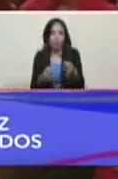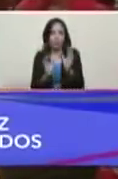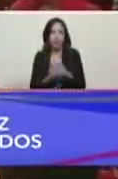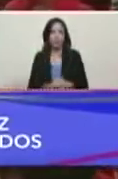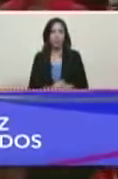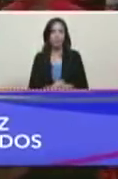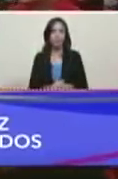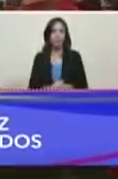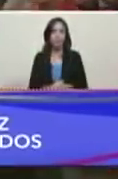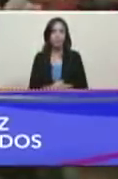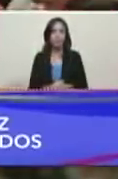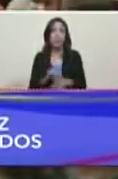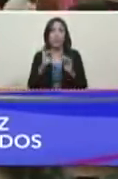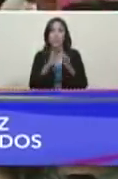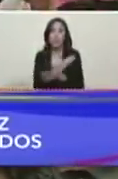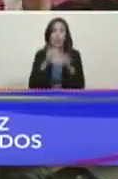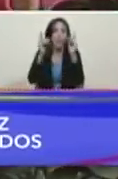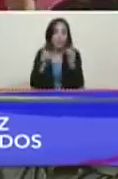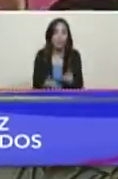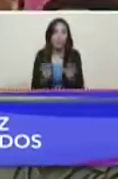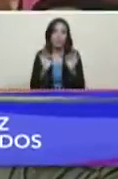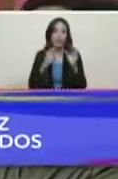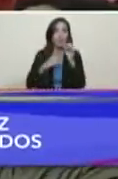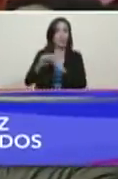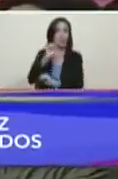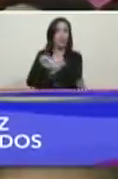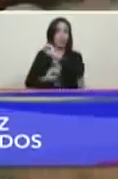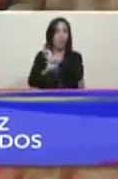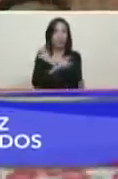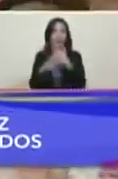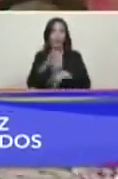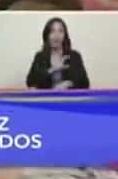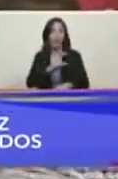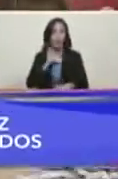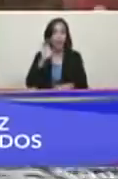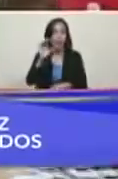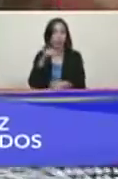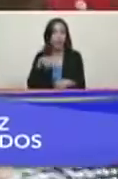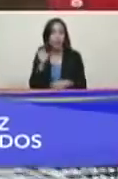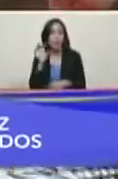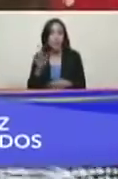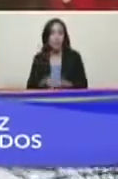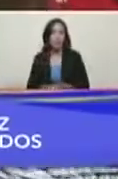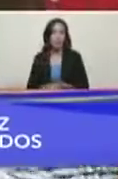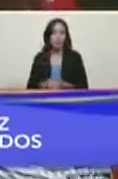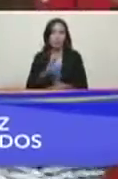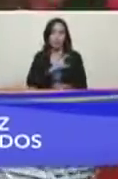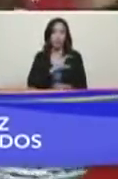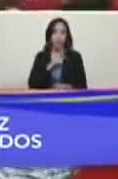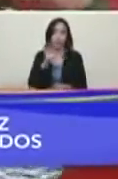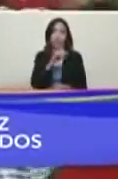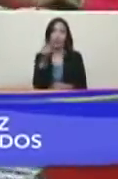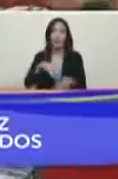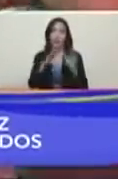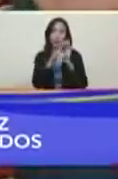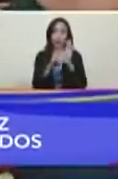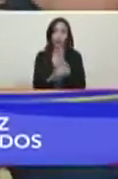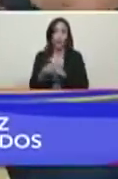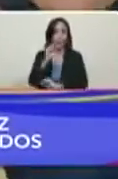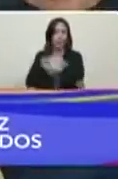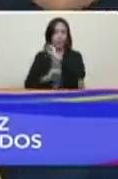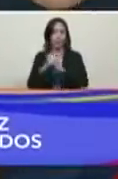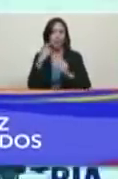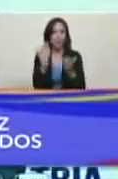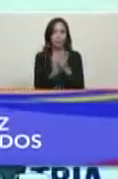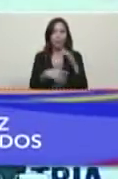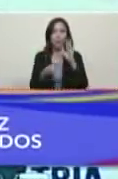político, diplomático, en defensa de la soberanía nacional, en defensa de la Constitución, en